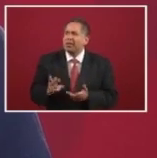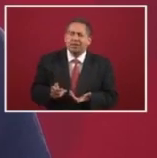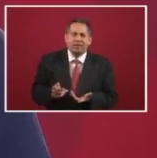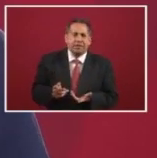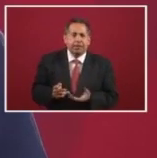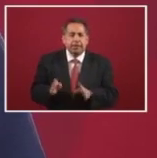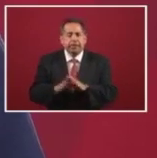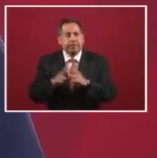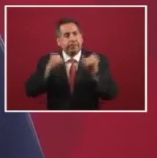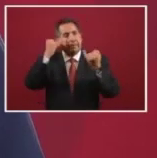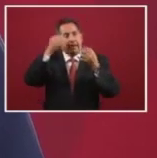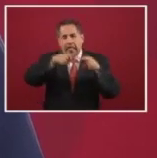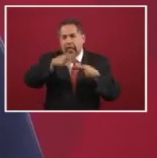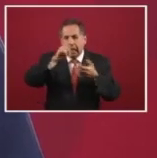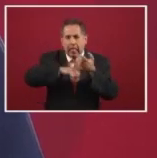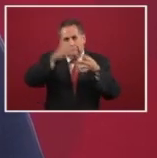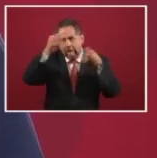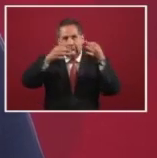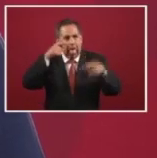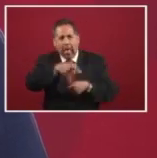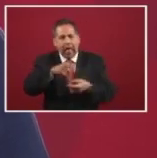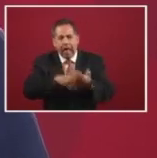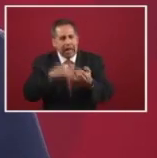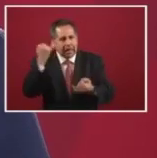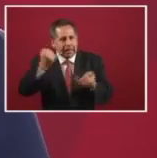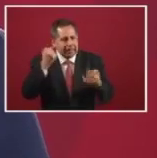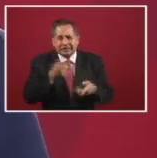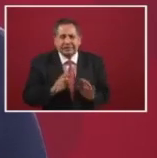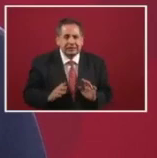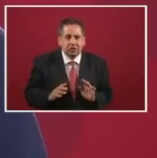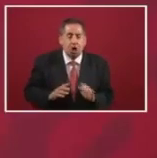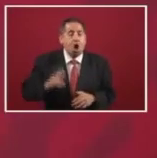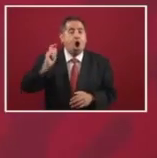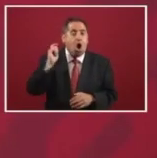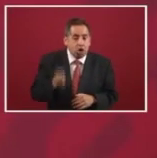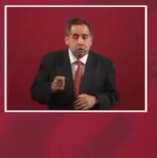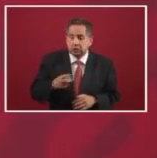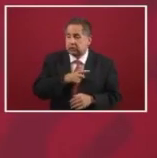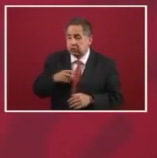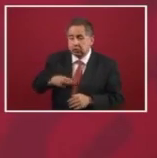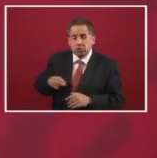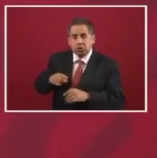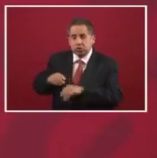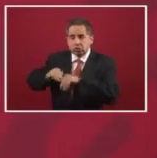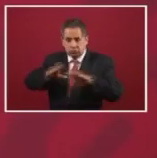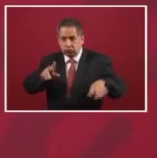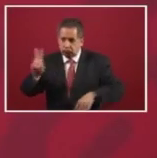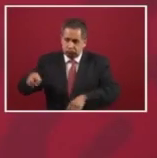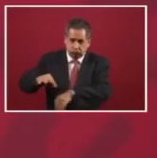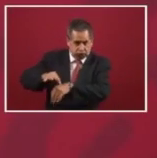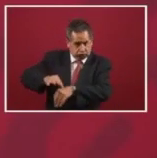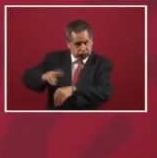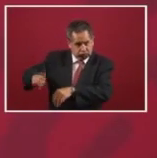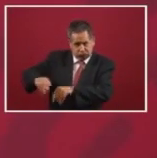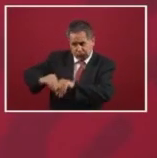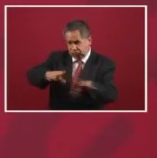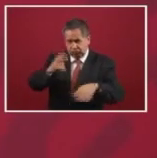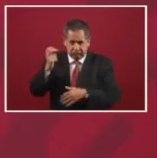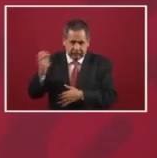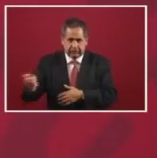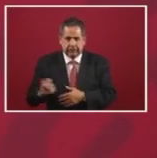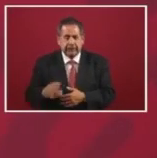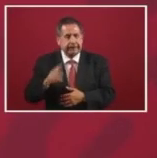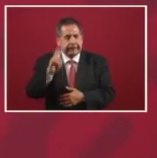de fantasía, es dar a conocer lo otro. Entonces,